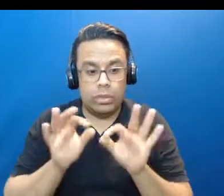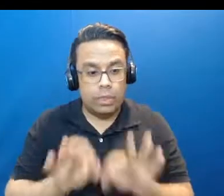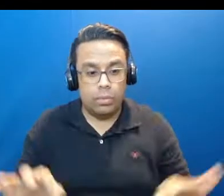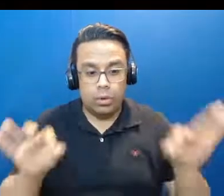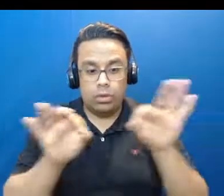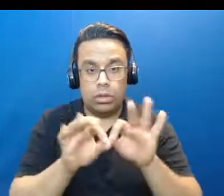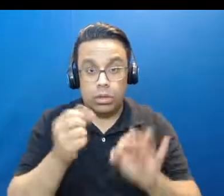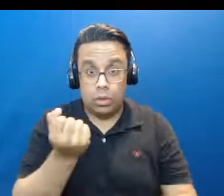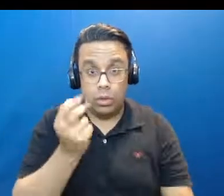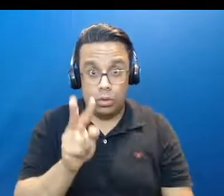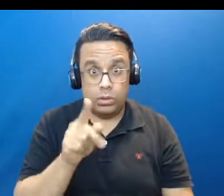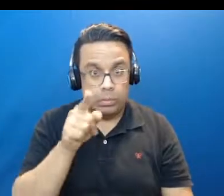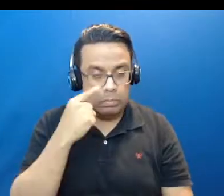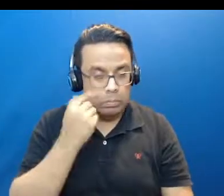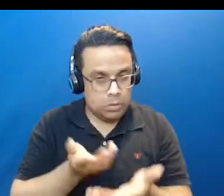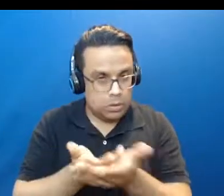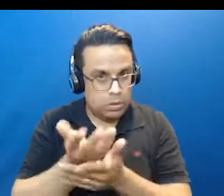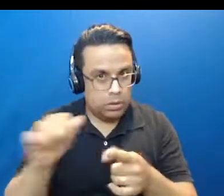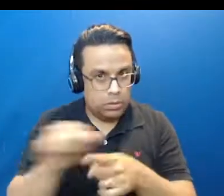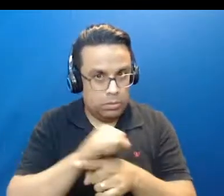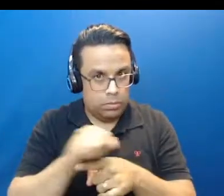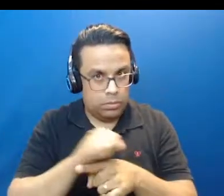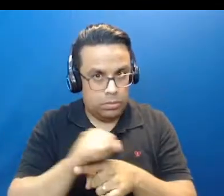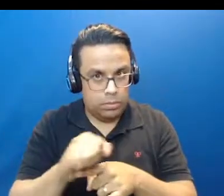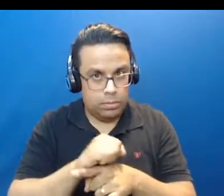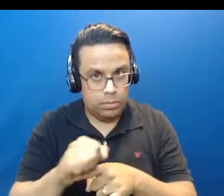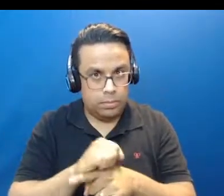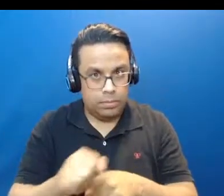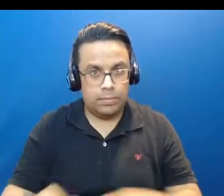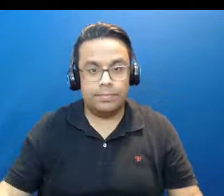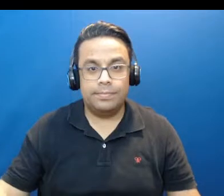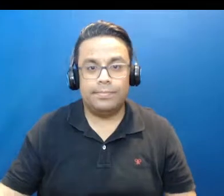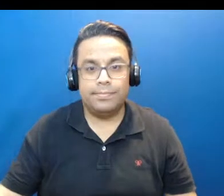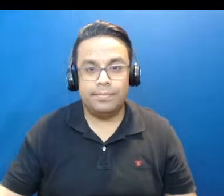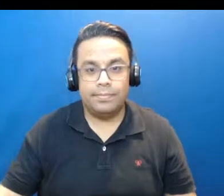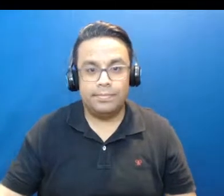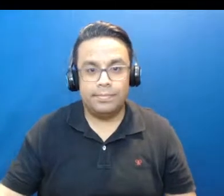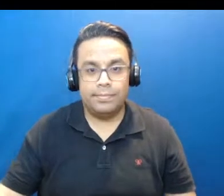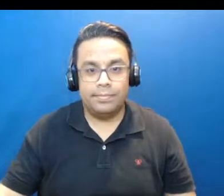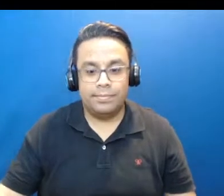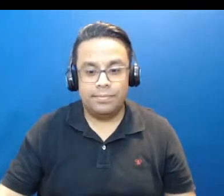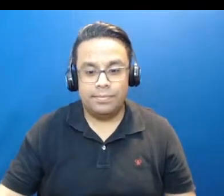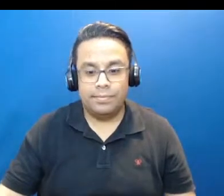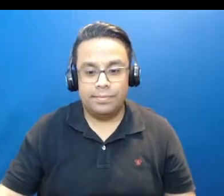necesitamos. Les sugiero practicar y aplicarlos. Nos vemos en un próximo video tutorial.